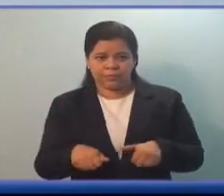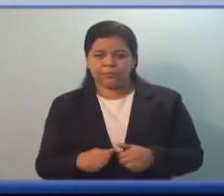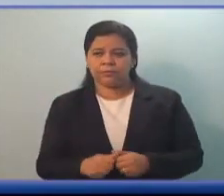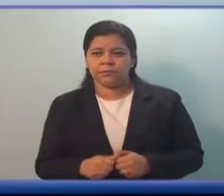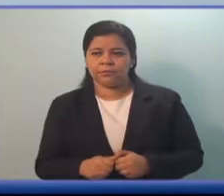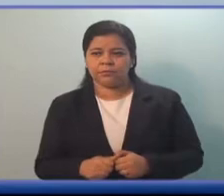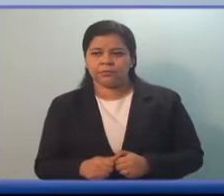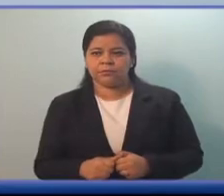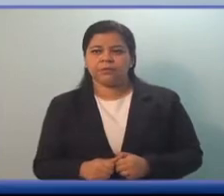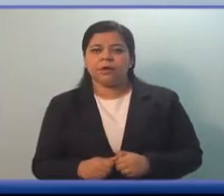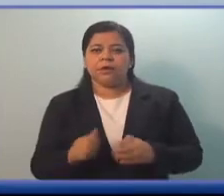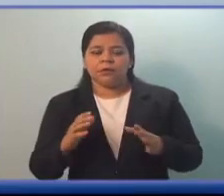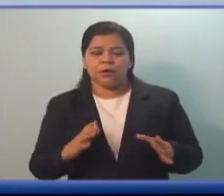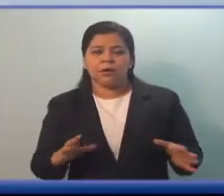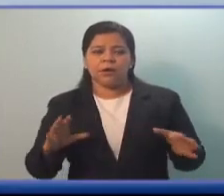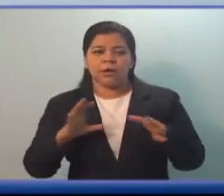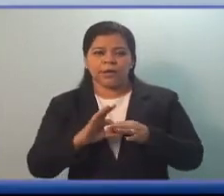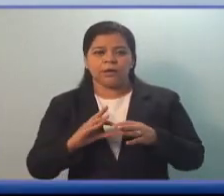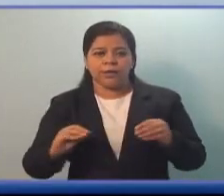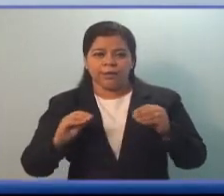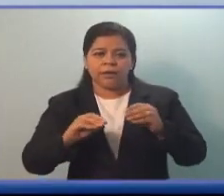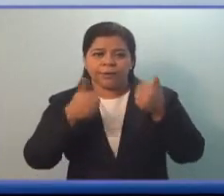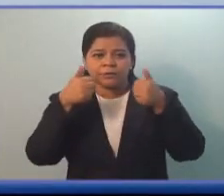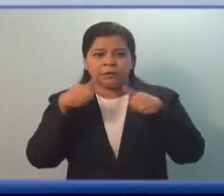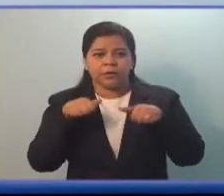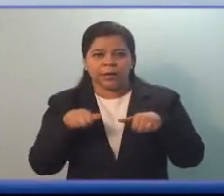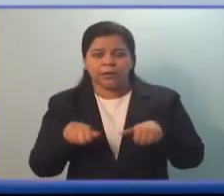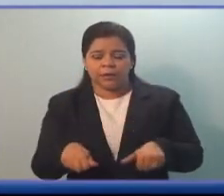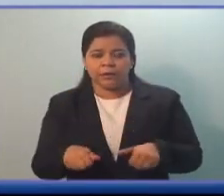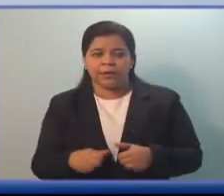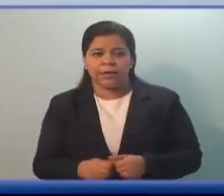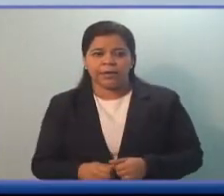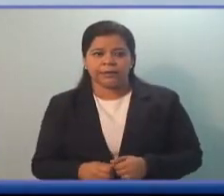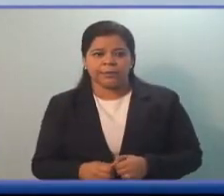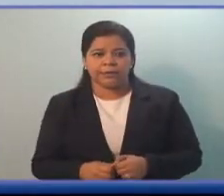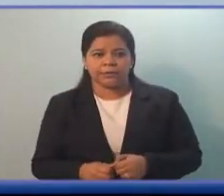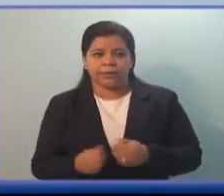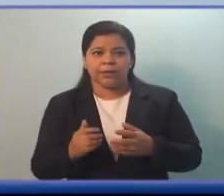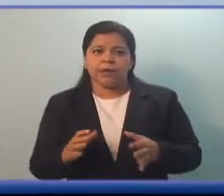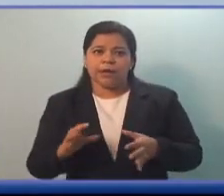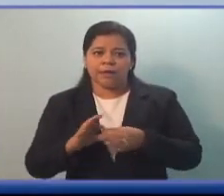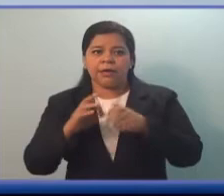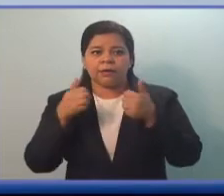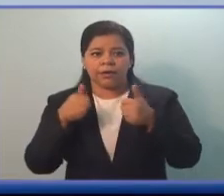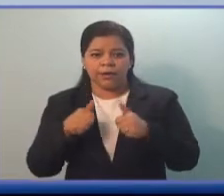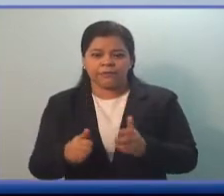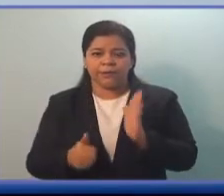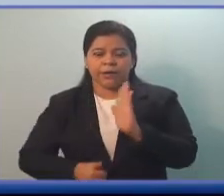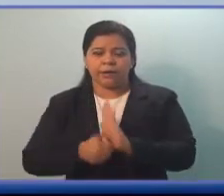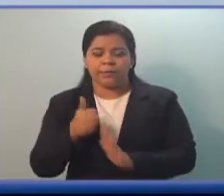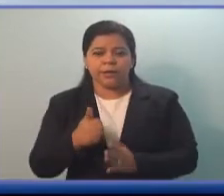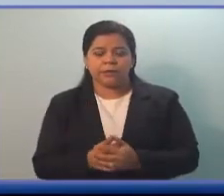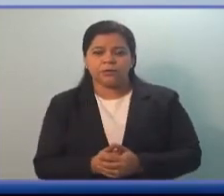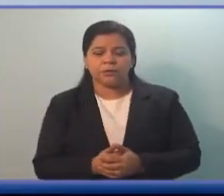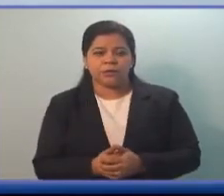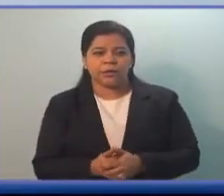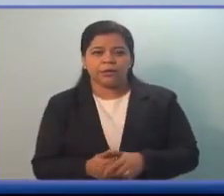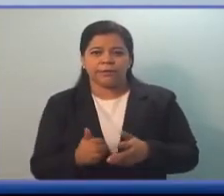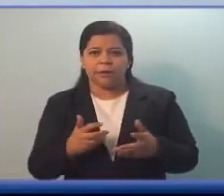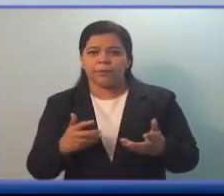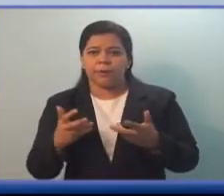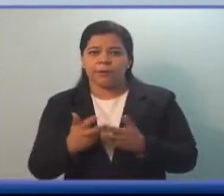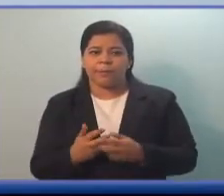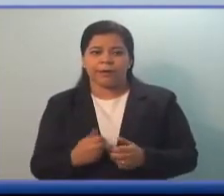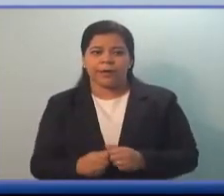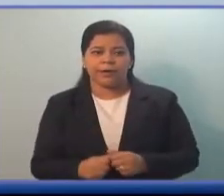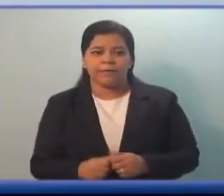un proyecto que se puede ir impulsando a mediano plazo porque los procesos de digitalización resultan bastante onerosos. Y